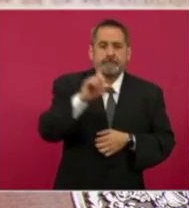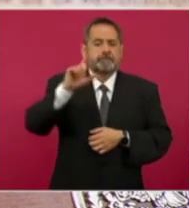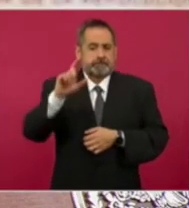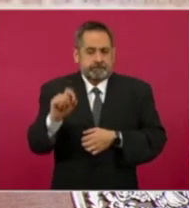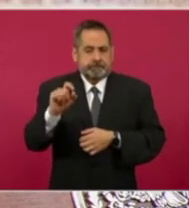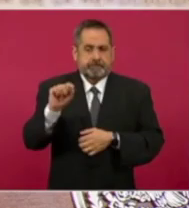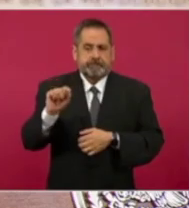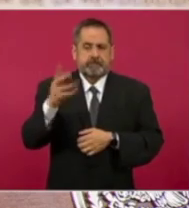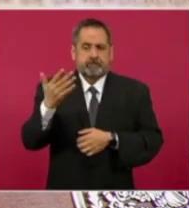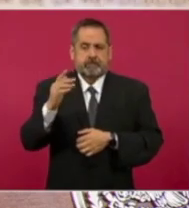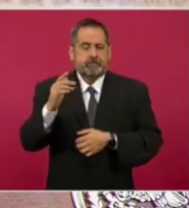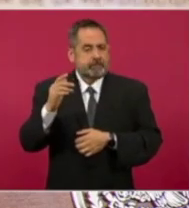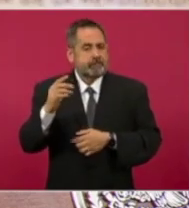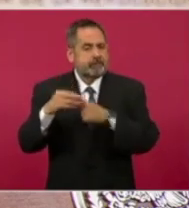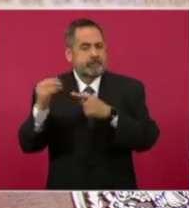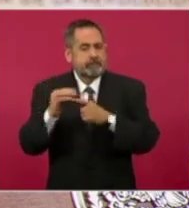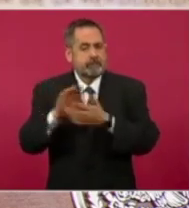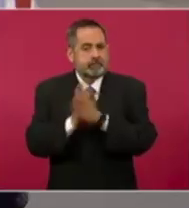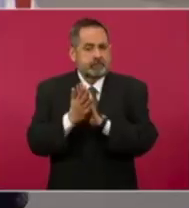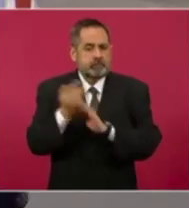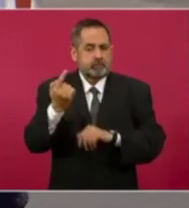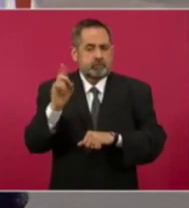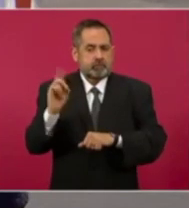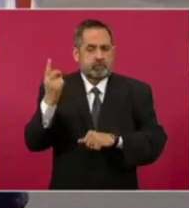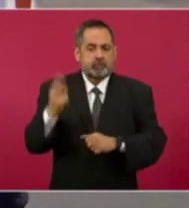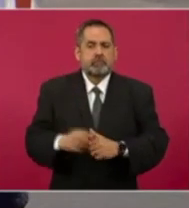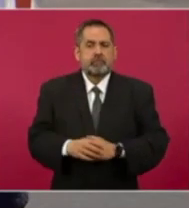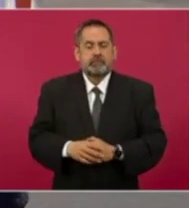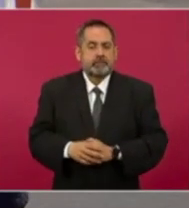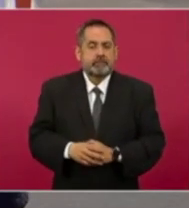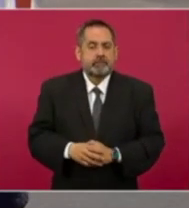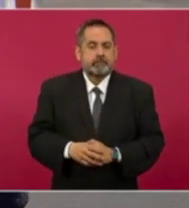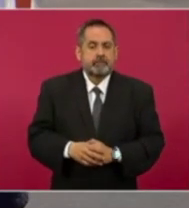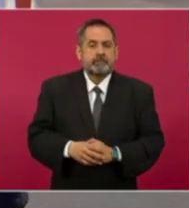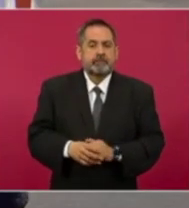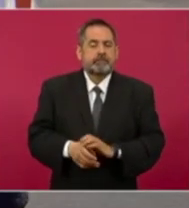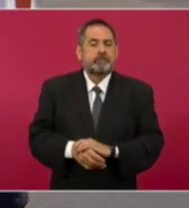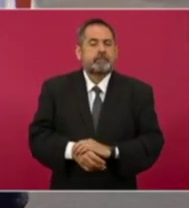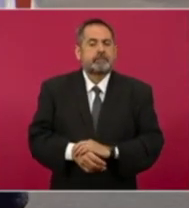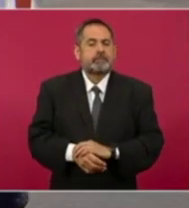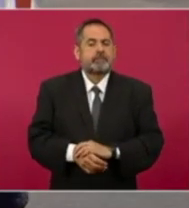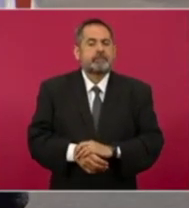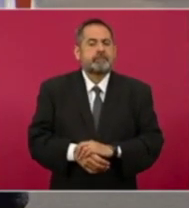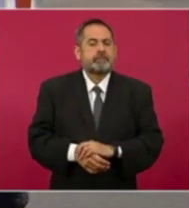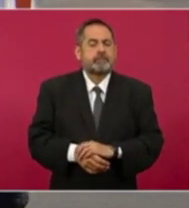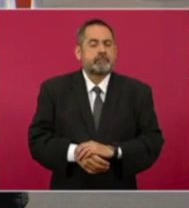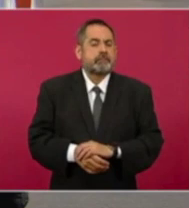20 pesos 50 centavos por dólar. De todas maneras,